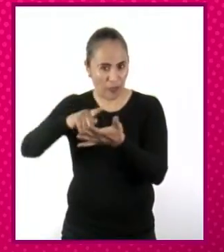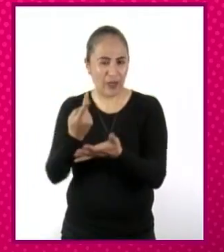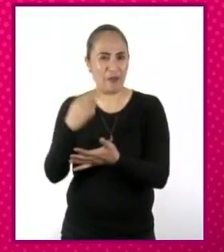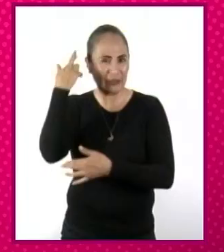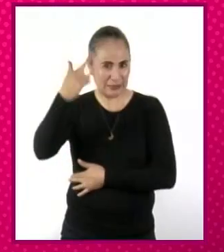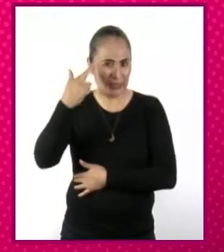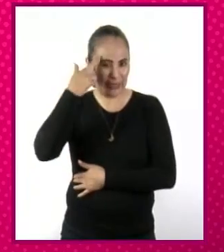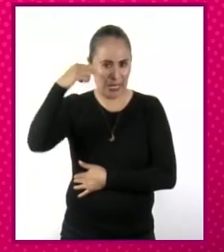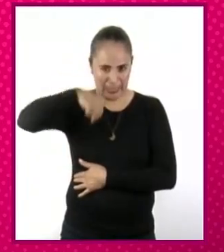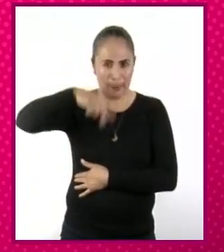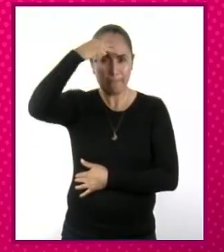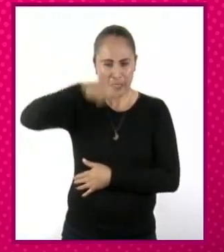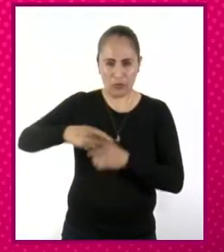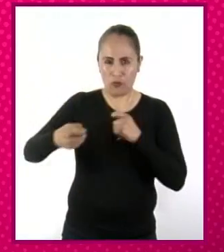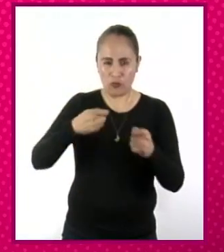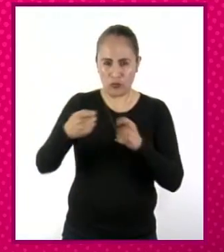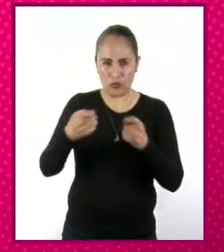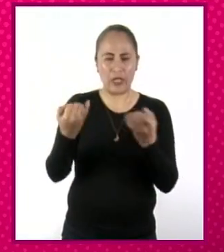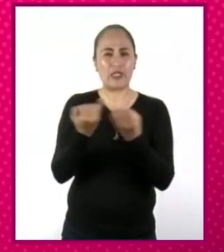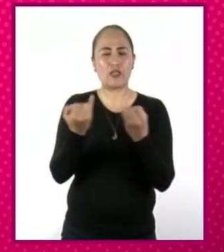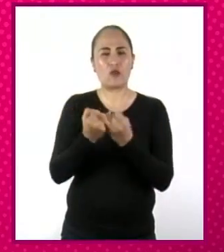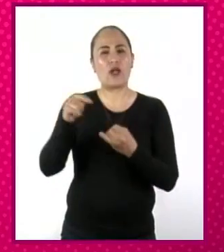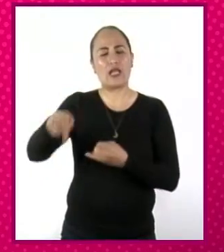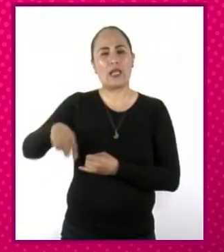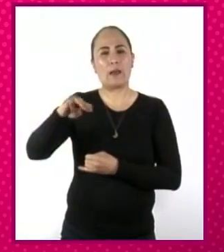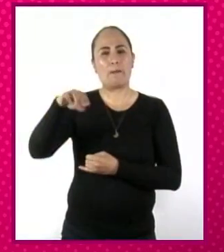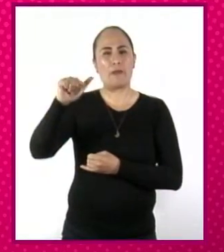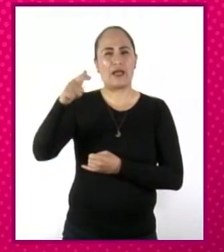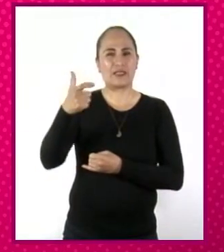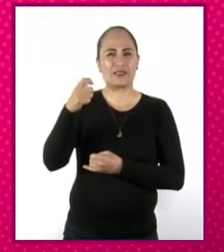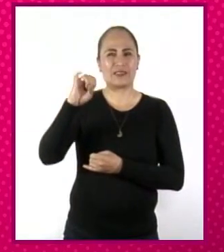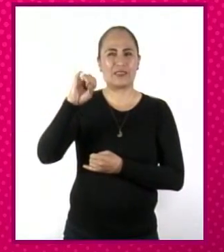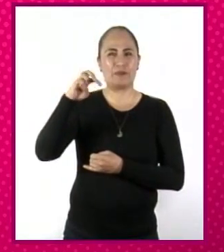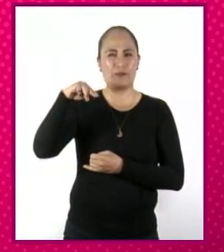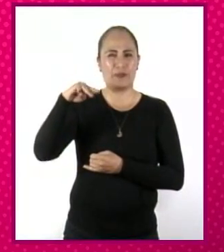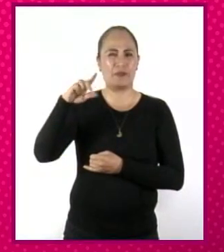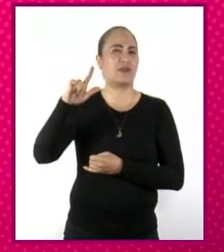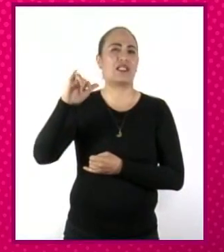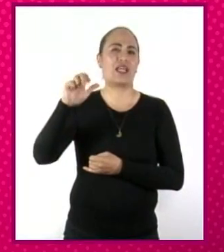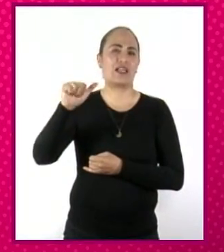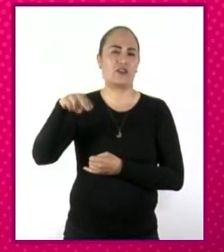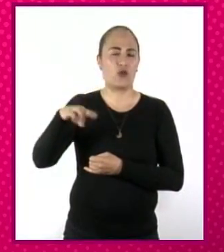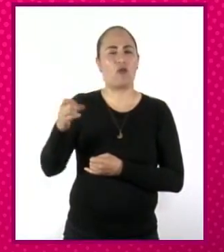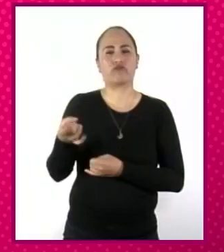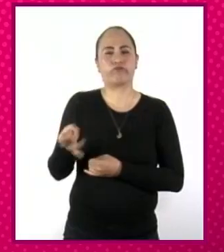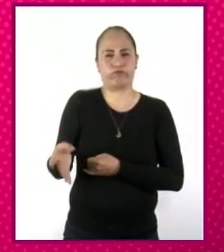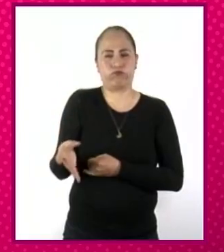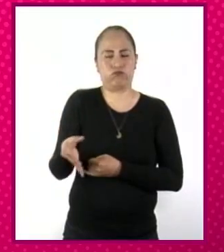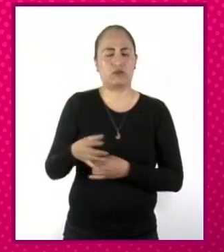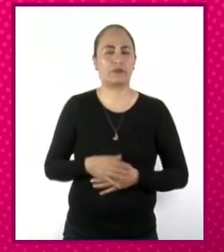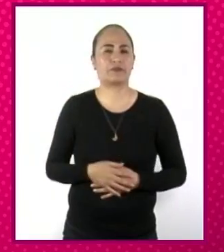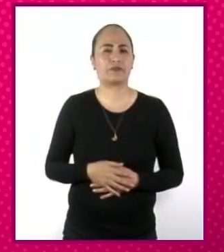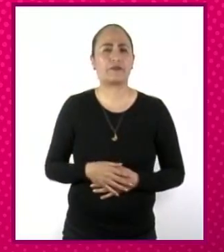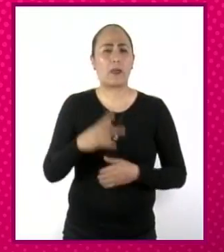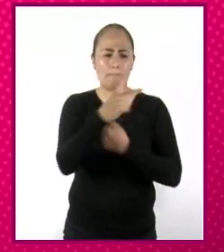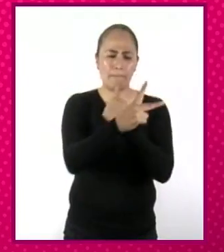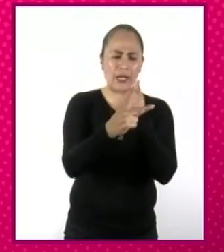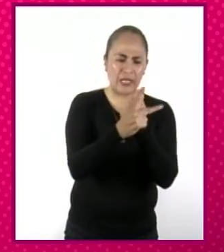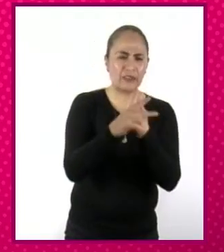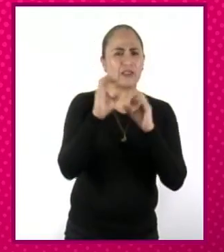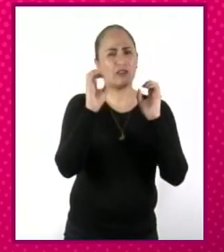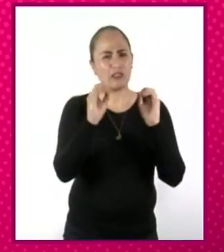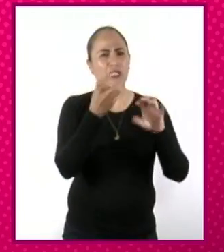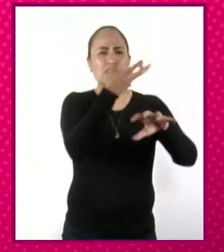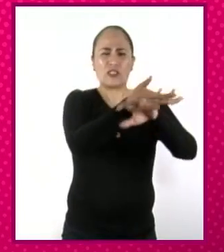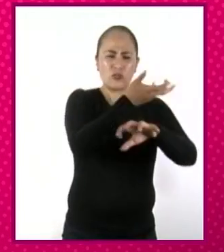y que Maximiliano y su proyecto sean derrotados. Finalmente, ambos países, aunque han tenido problemas de diálogo a través